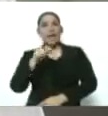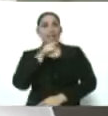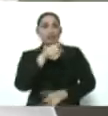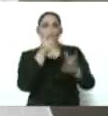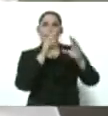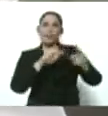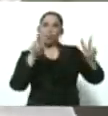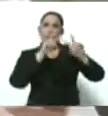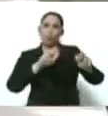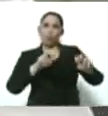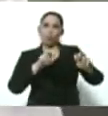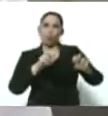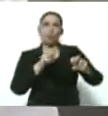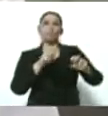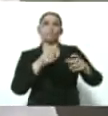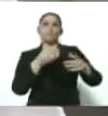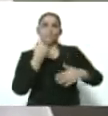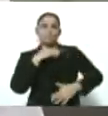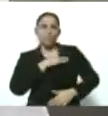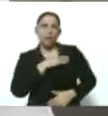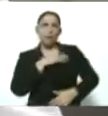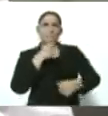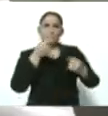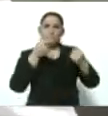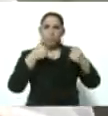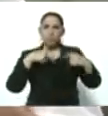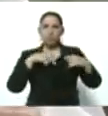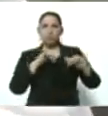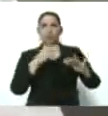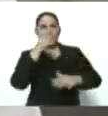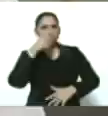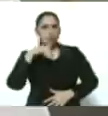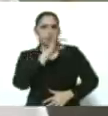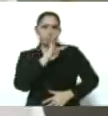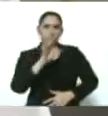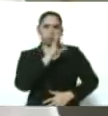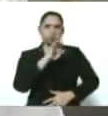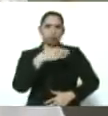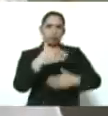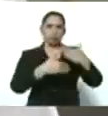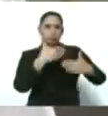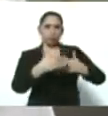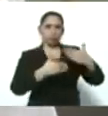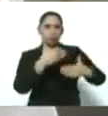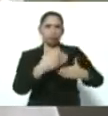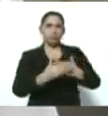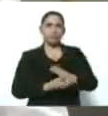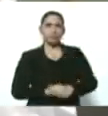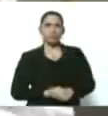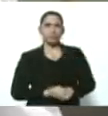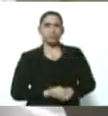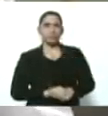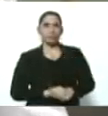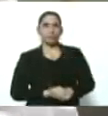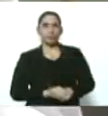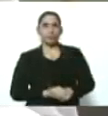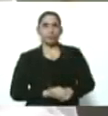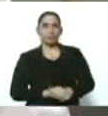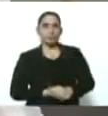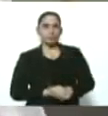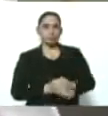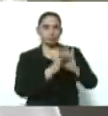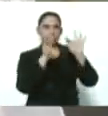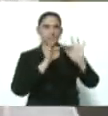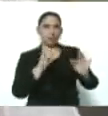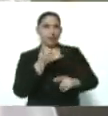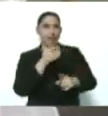pueden decir el porcentaje real de población infectada que progresivamente va apareciendo. De manera que aquí hay un